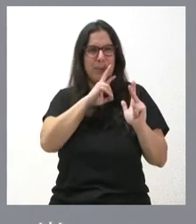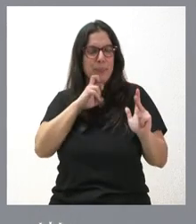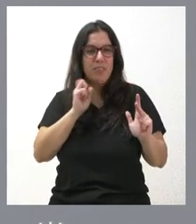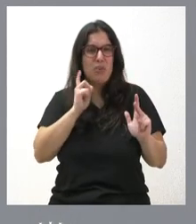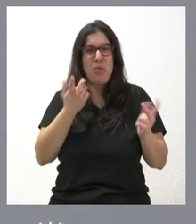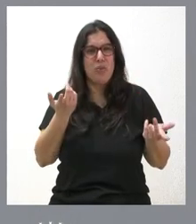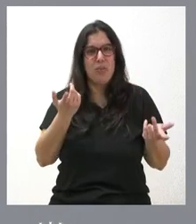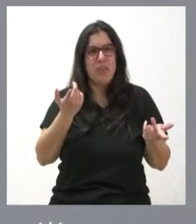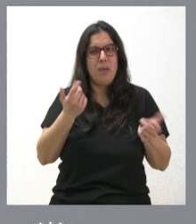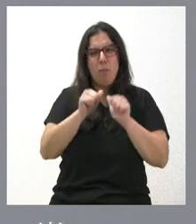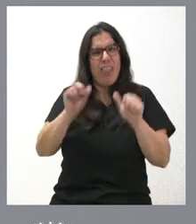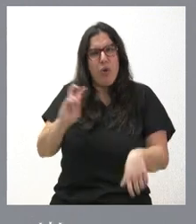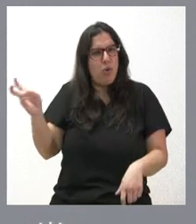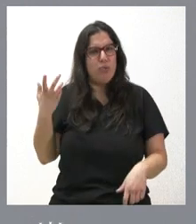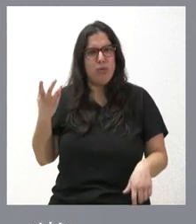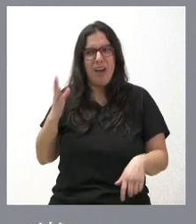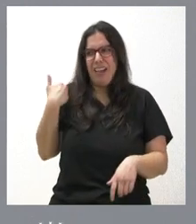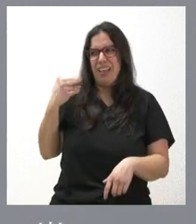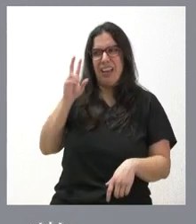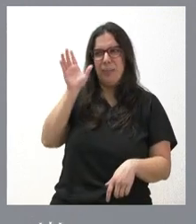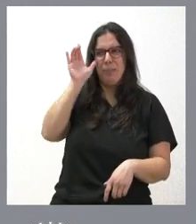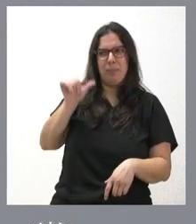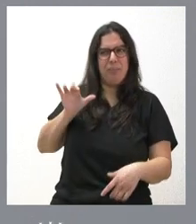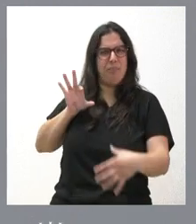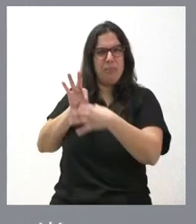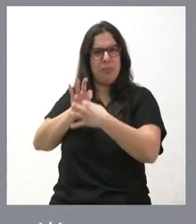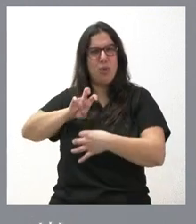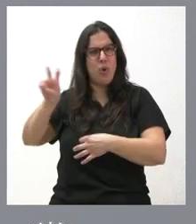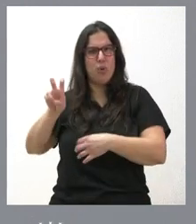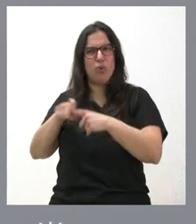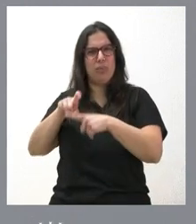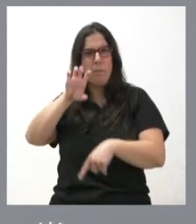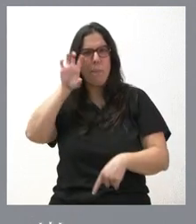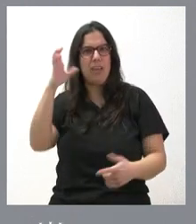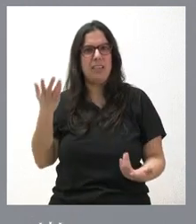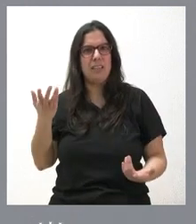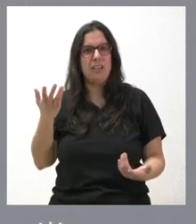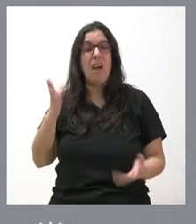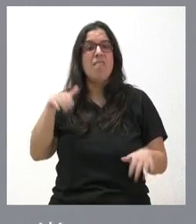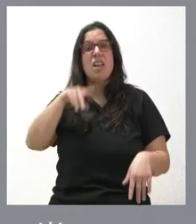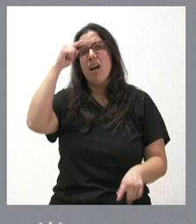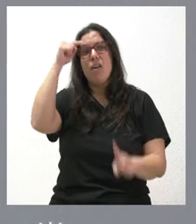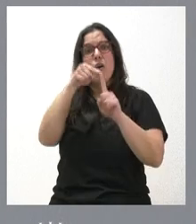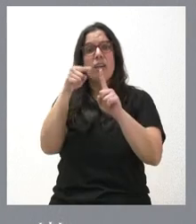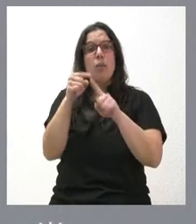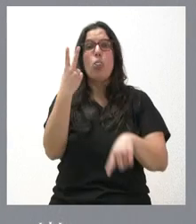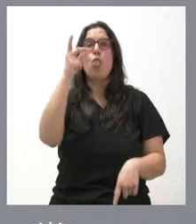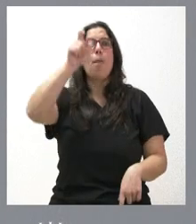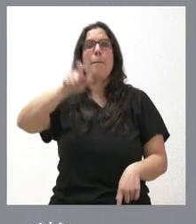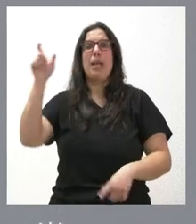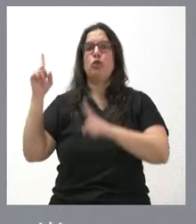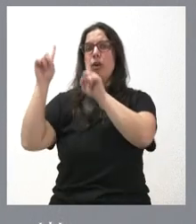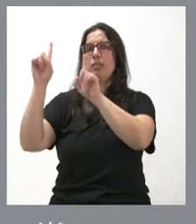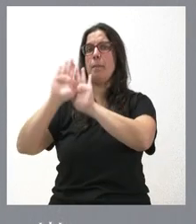propio de otro modelo el que al final con el Melo objetivo de que dos personas